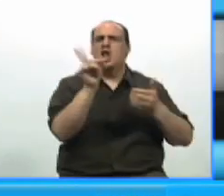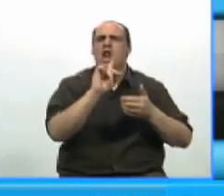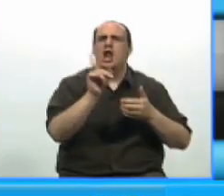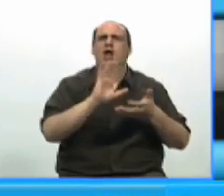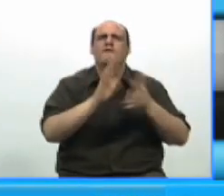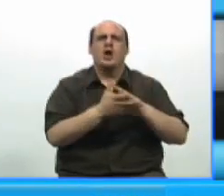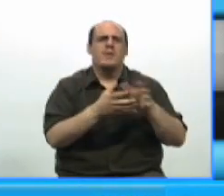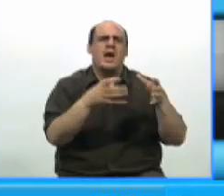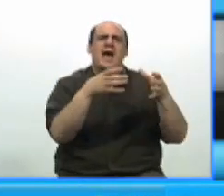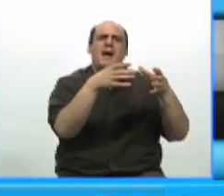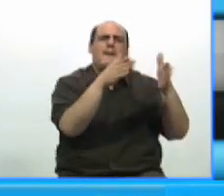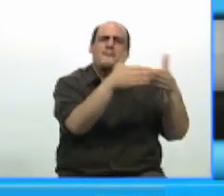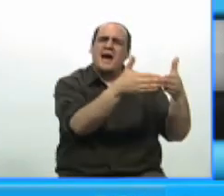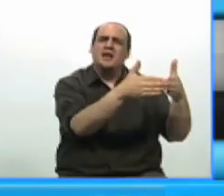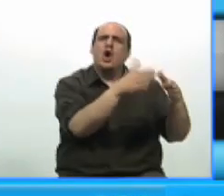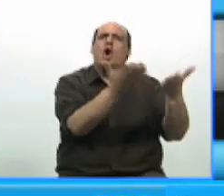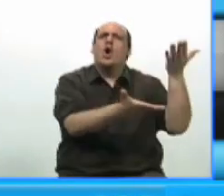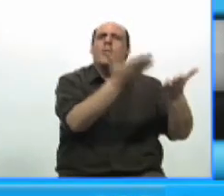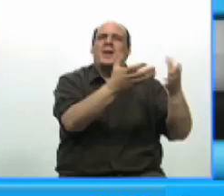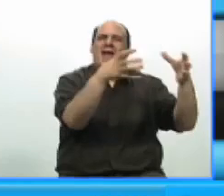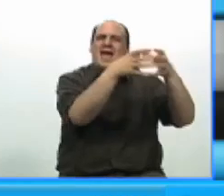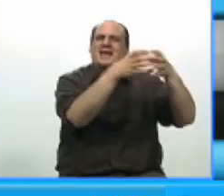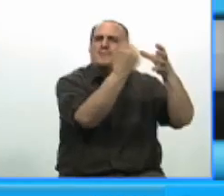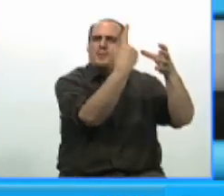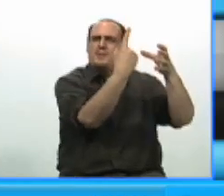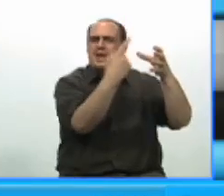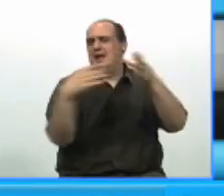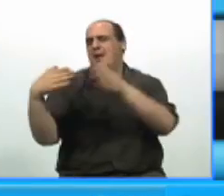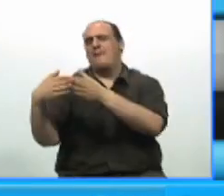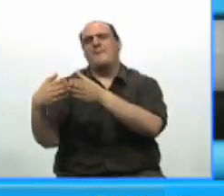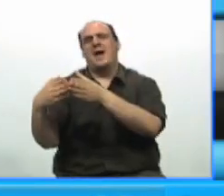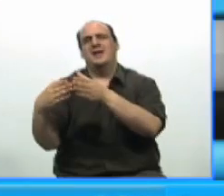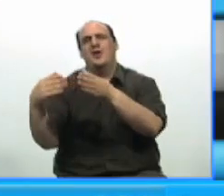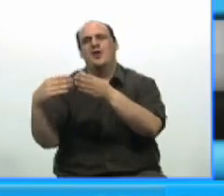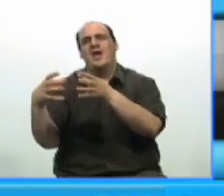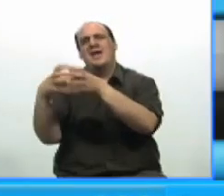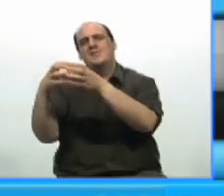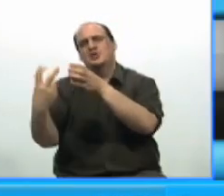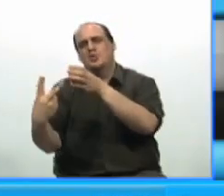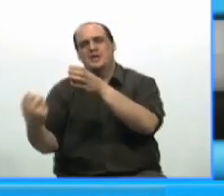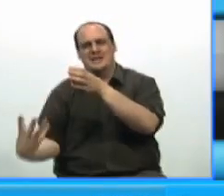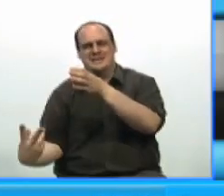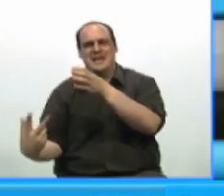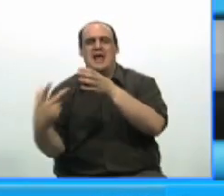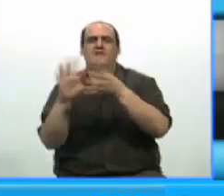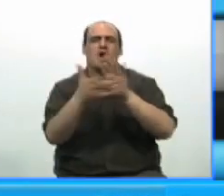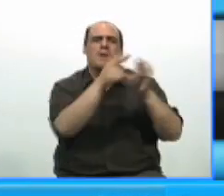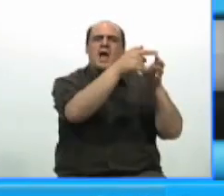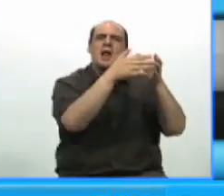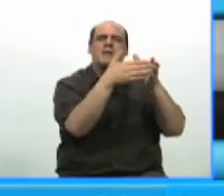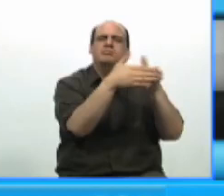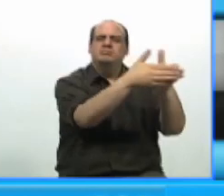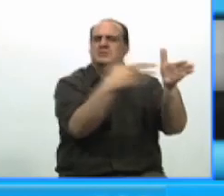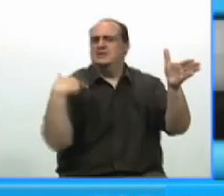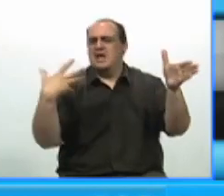fútbol de las divisiones juveniles debería siempre estar directamente ligado al de la primera división. Y es a partir de ahí que se me ocurre preguntarte